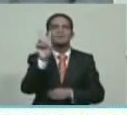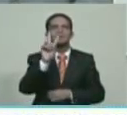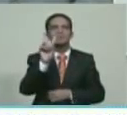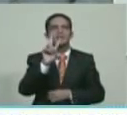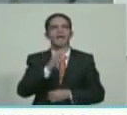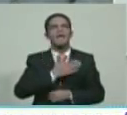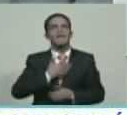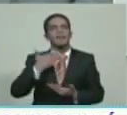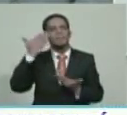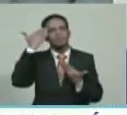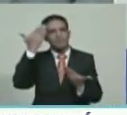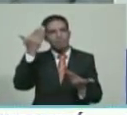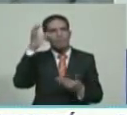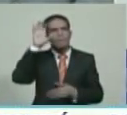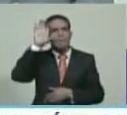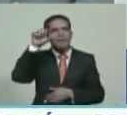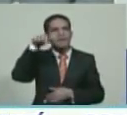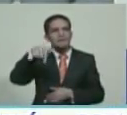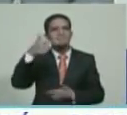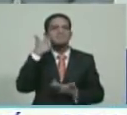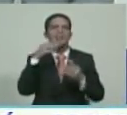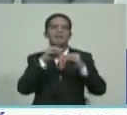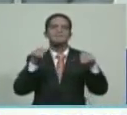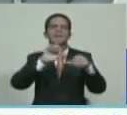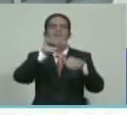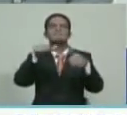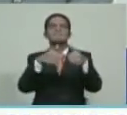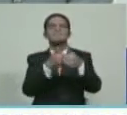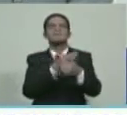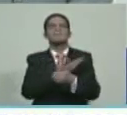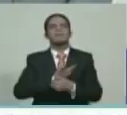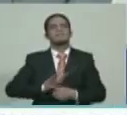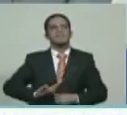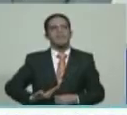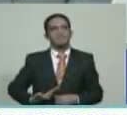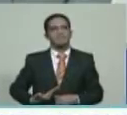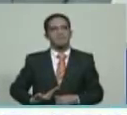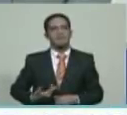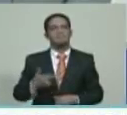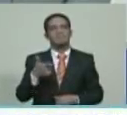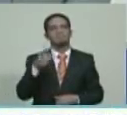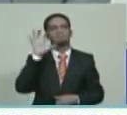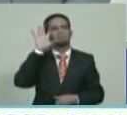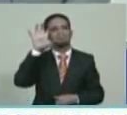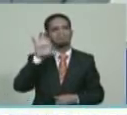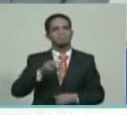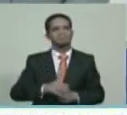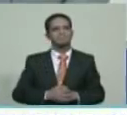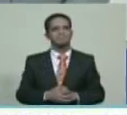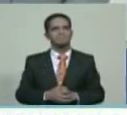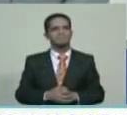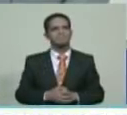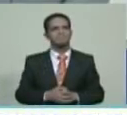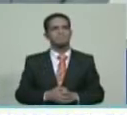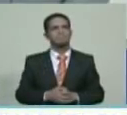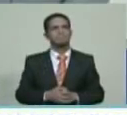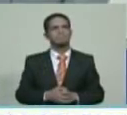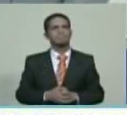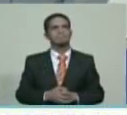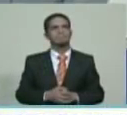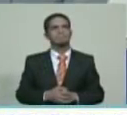saludar al país desde aquí desde la sede de la vicepresidencia ejecutiva de la república me acompaña